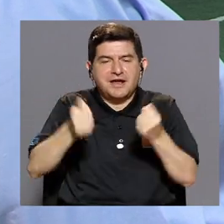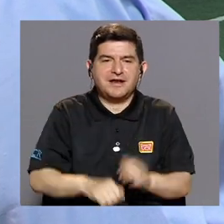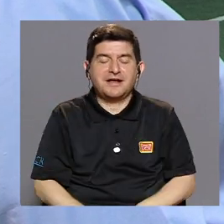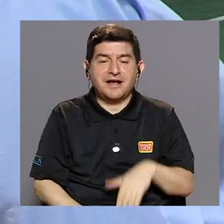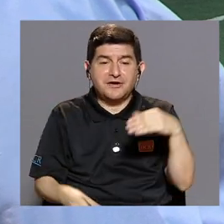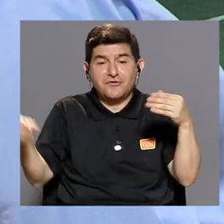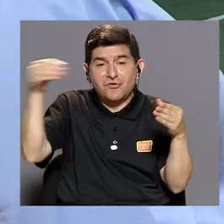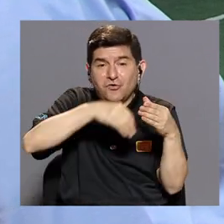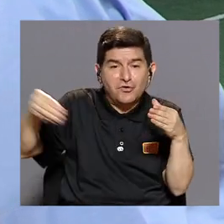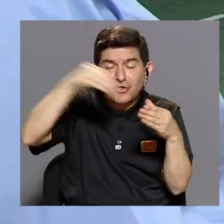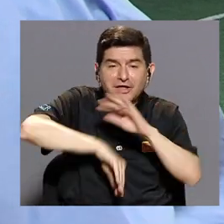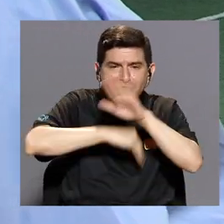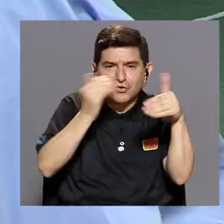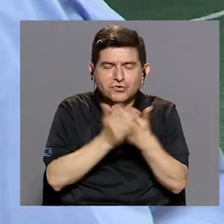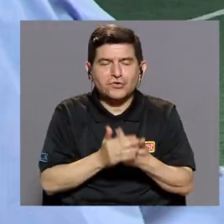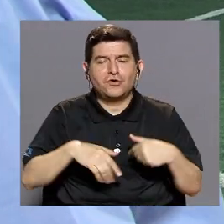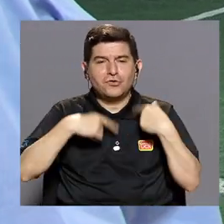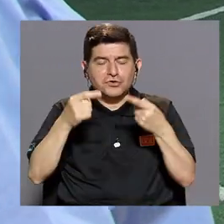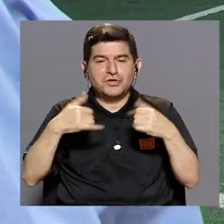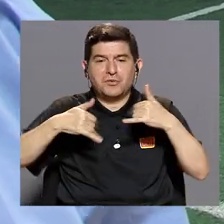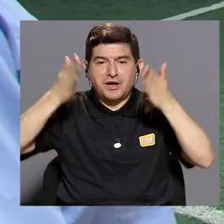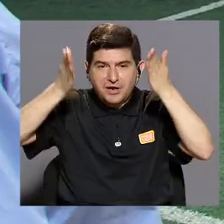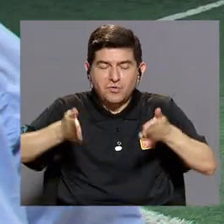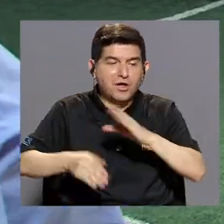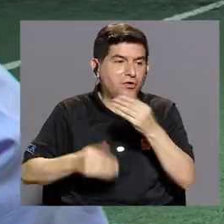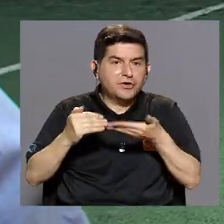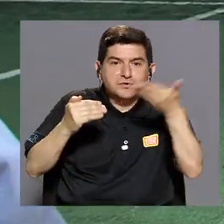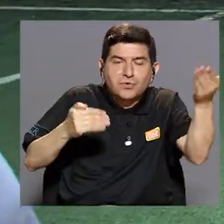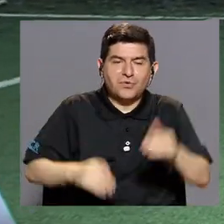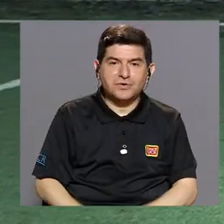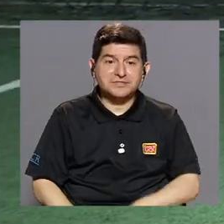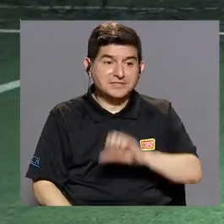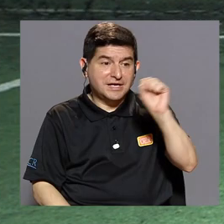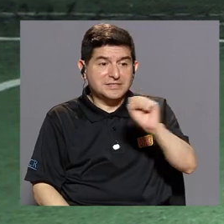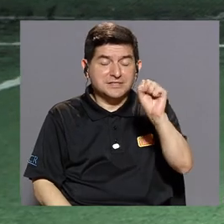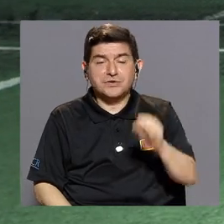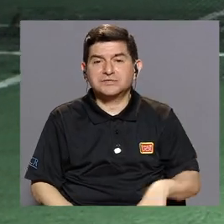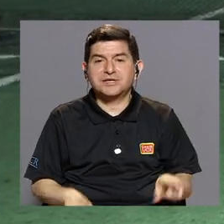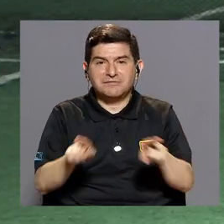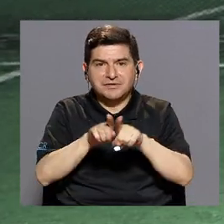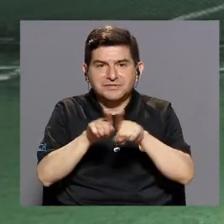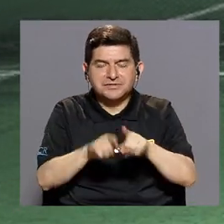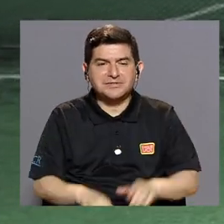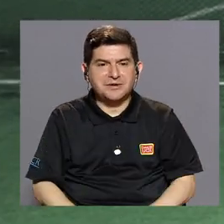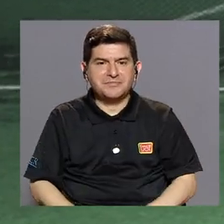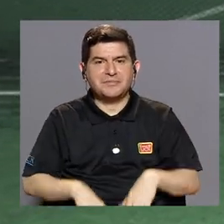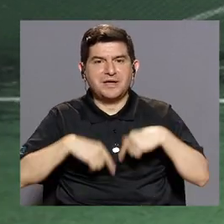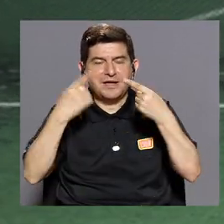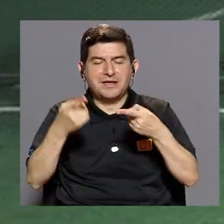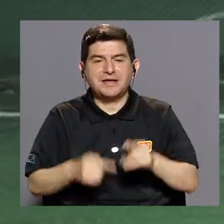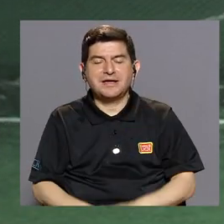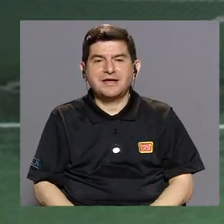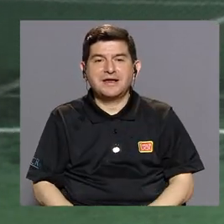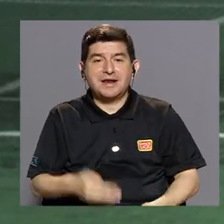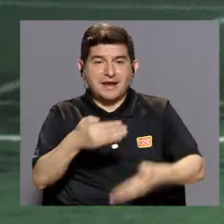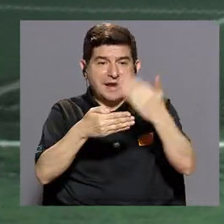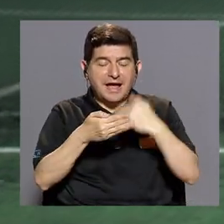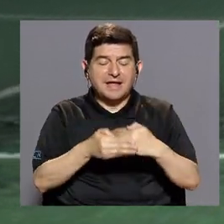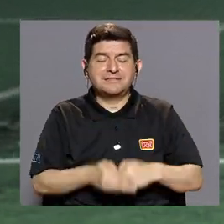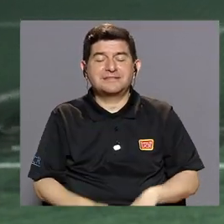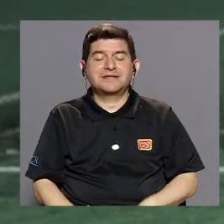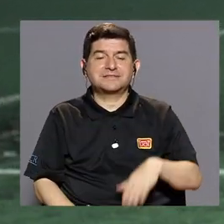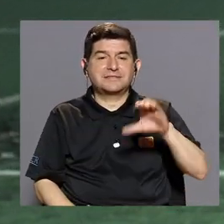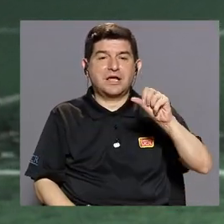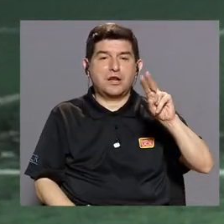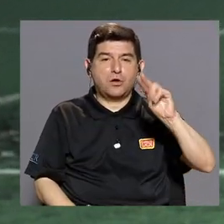la utilería y llévese jugadoras y llévese cosas. Y los sábados corre para el ex CUNA, ¿verdad? Donde era el CUNA, donde era la